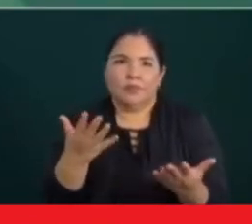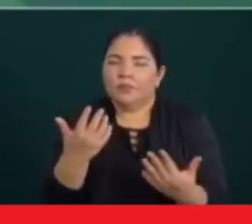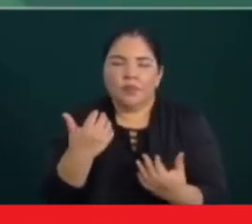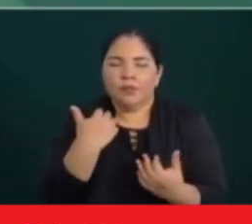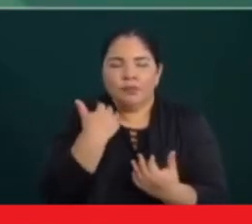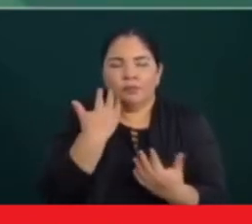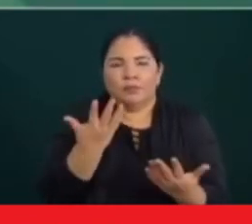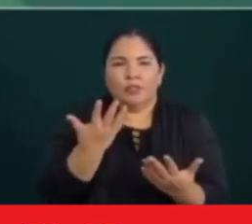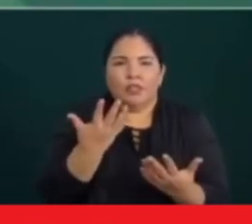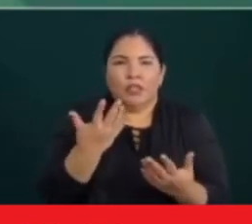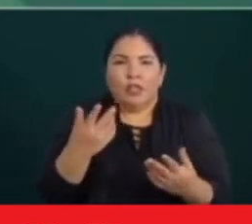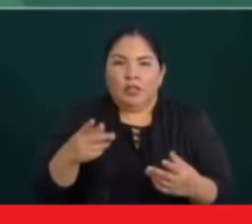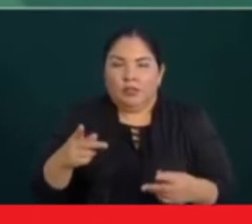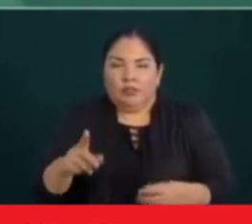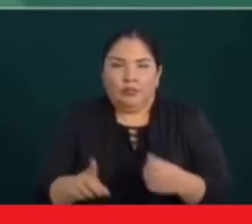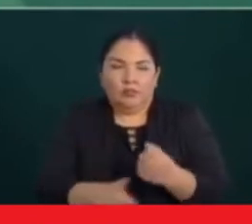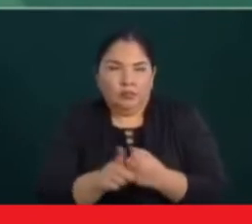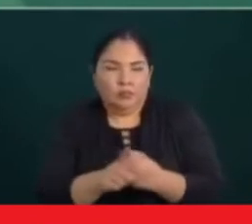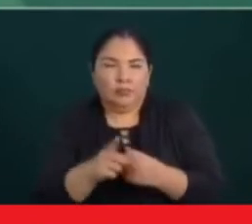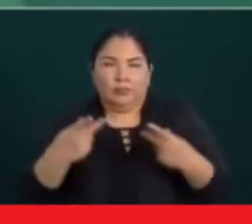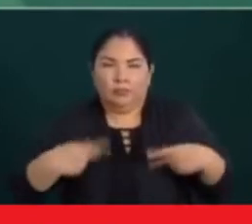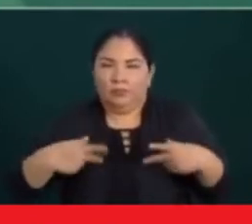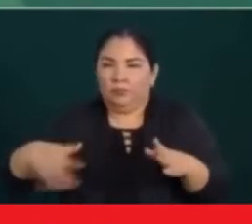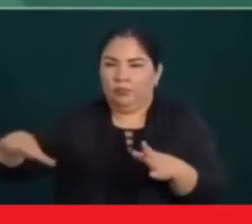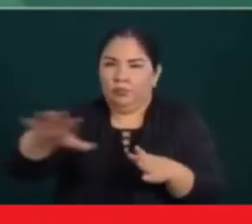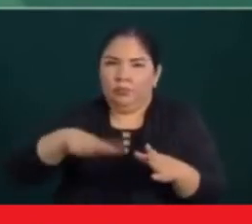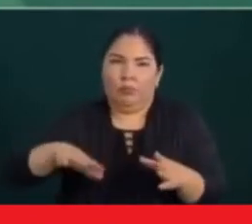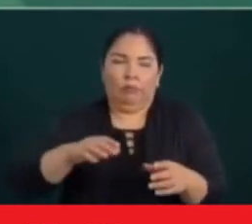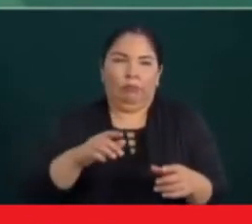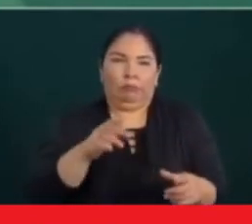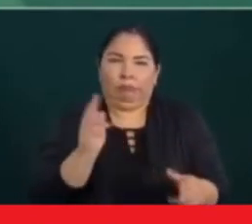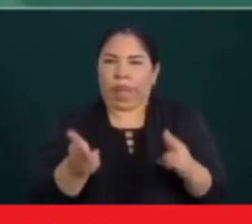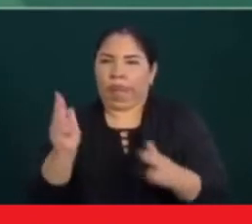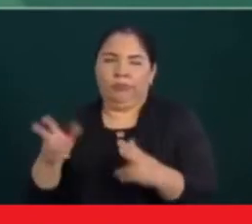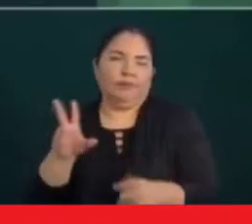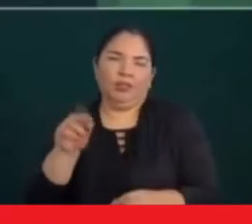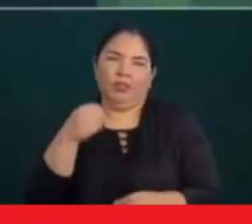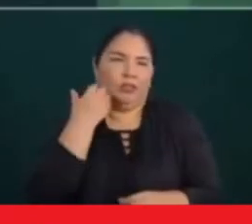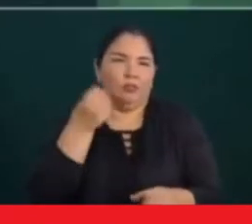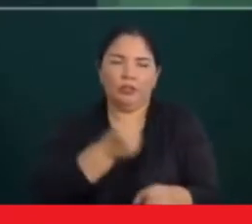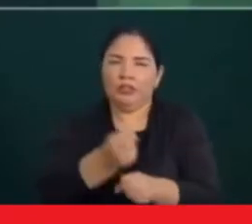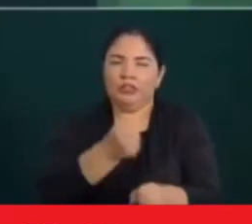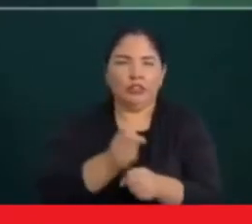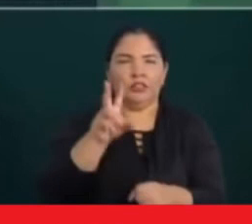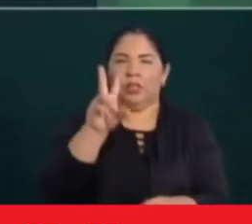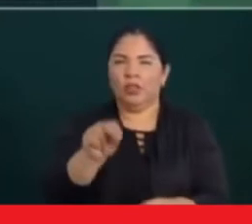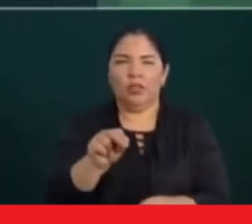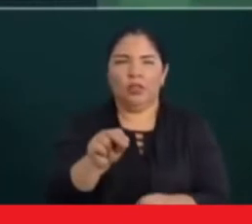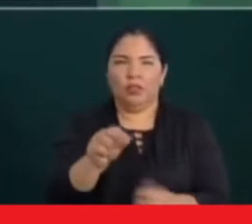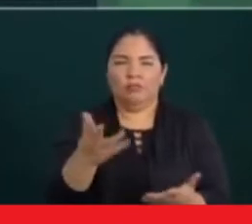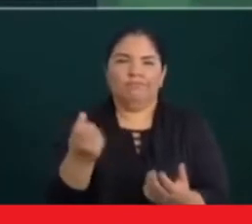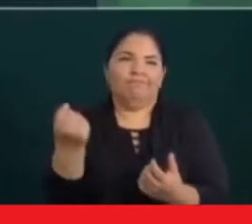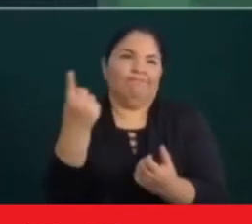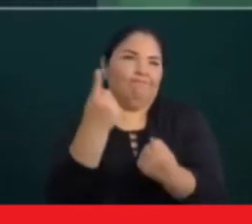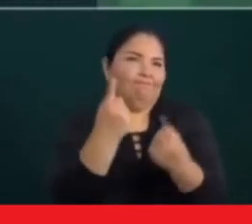quisimos arriesgar al pueblo. No queremos la violencia. Y esto no se